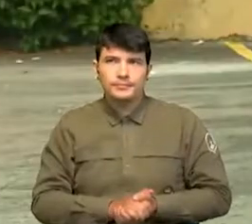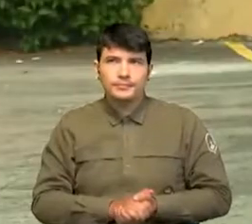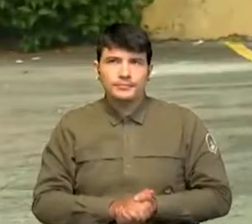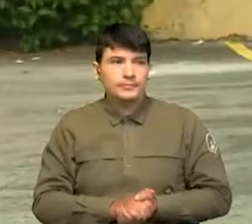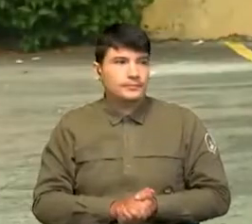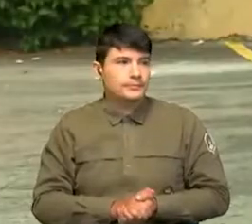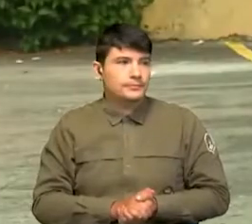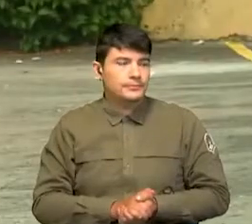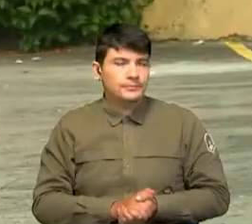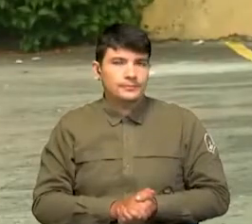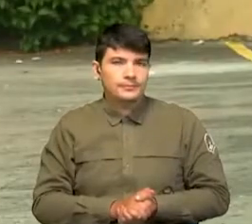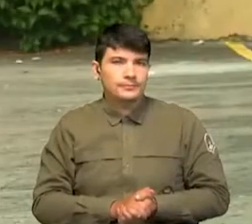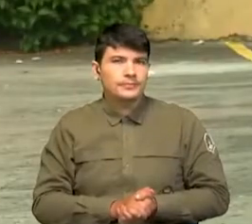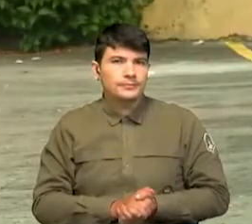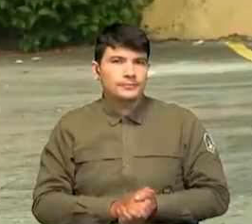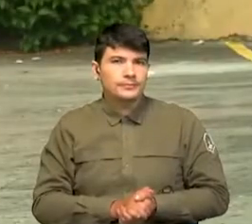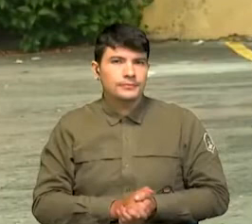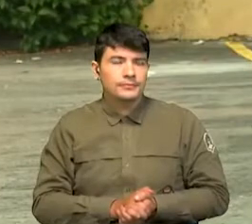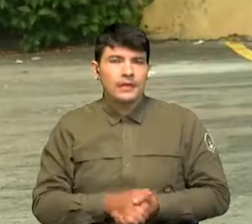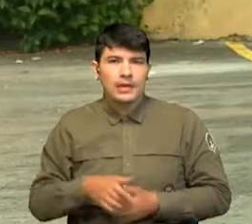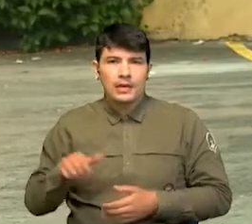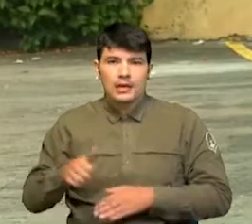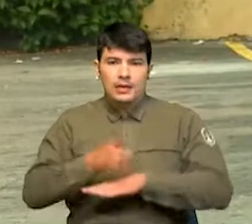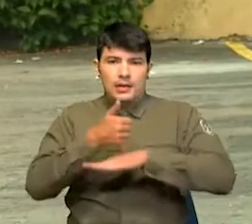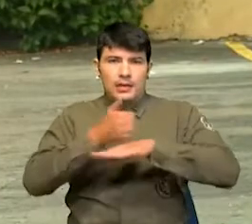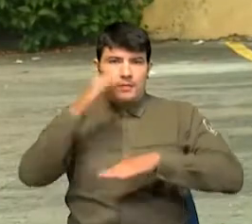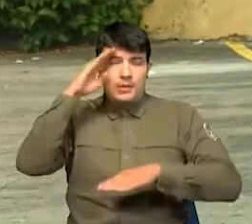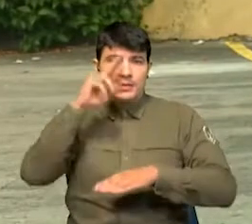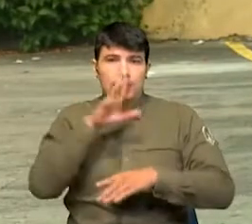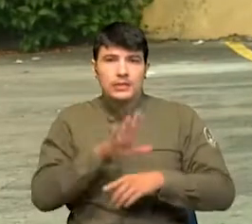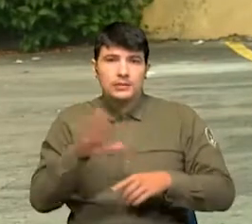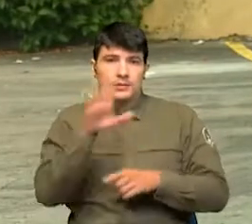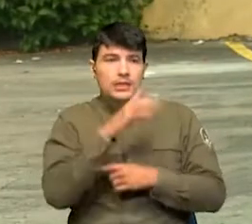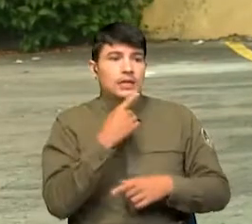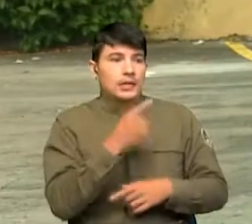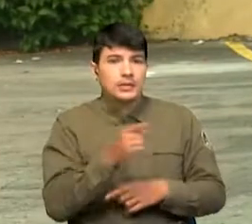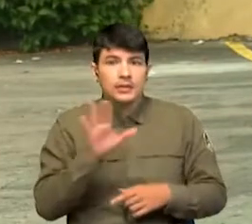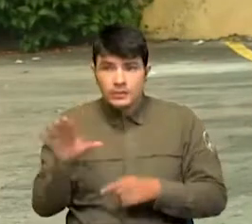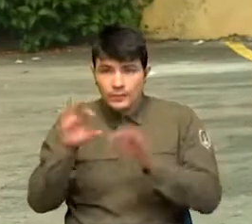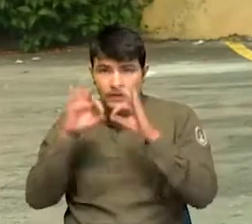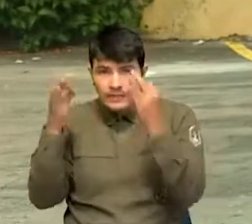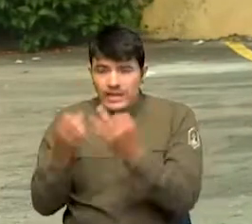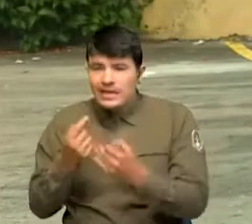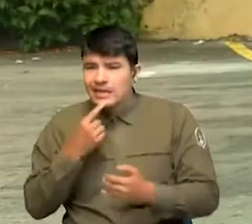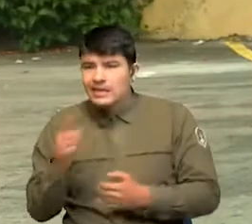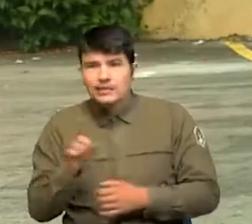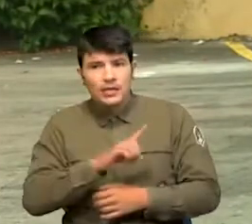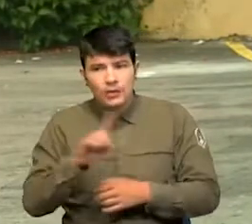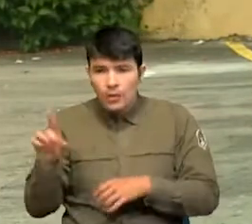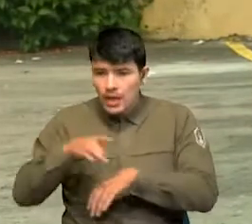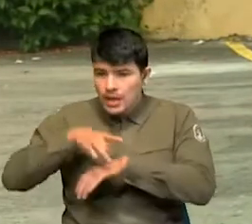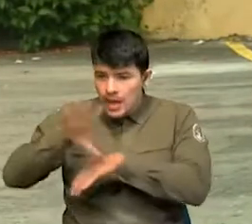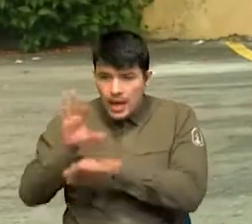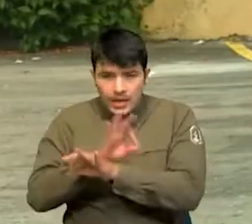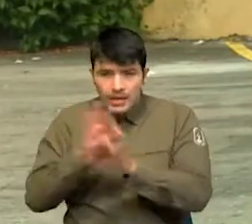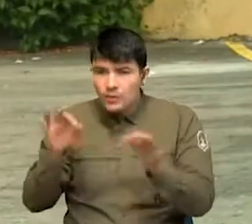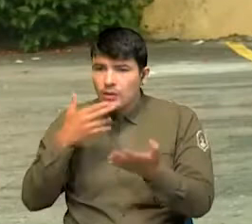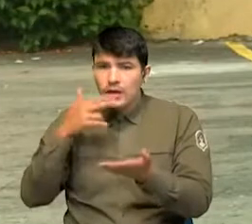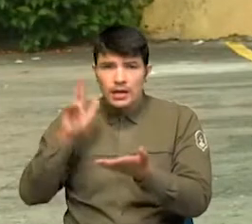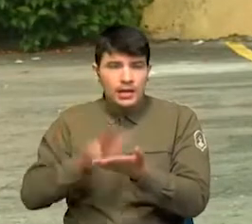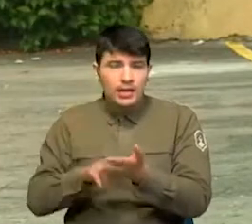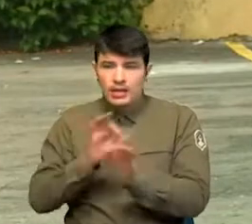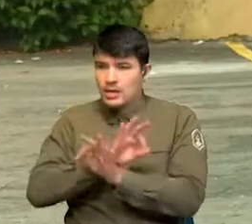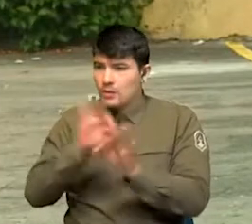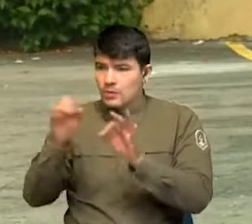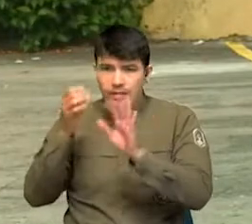pues bien a pesar de lo dicho por parte de las autoridades familiares de la menor aseguran que ella no ha dejado ninguna carta y que no hay